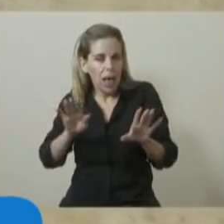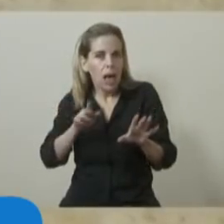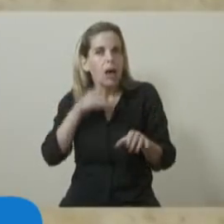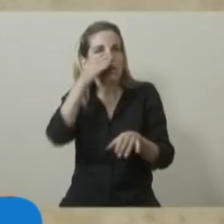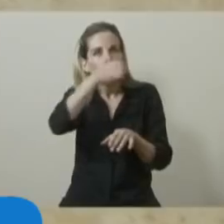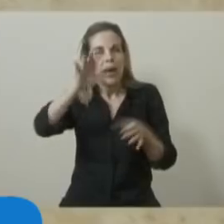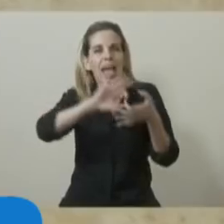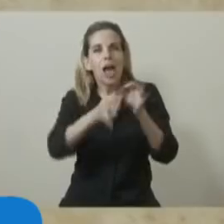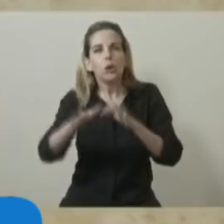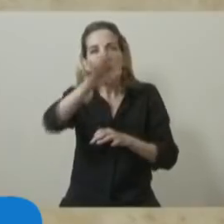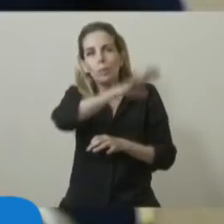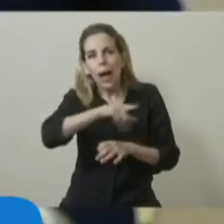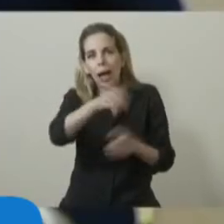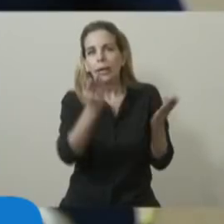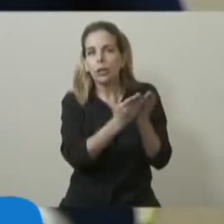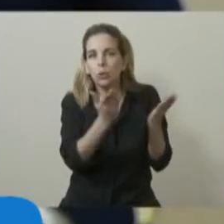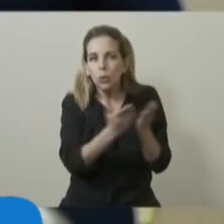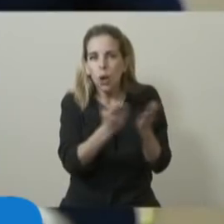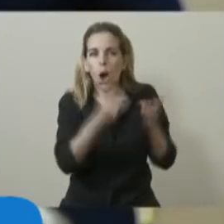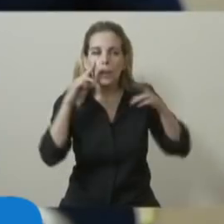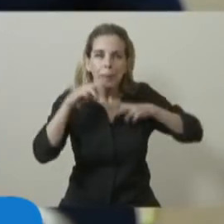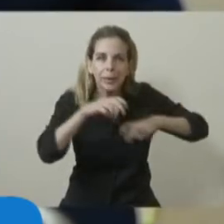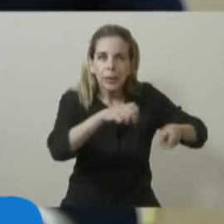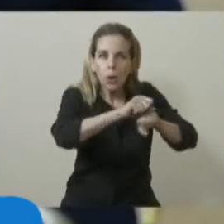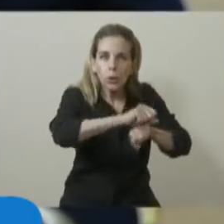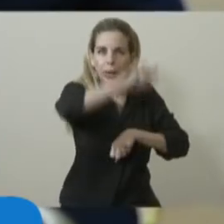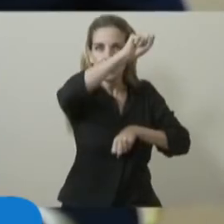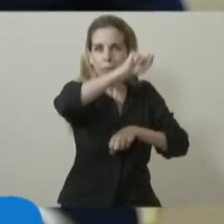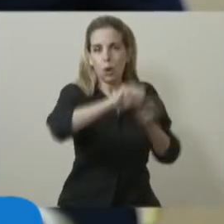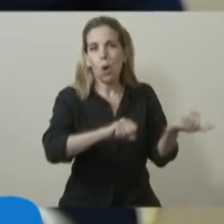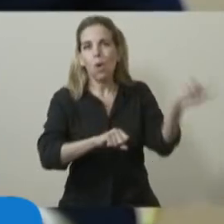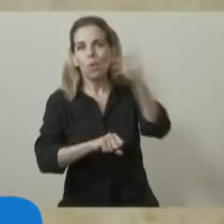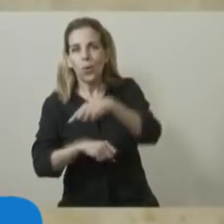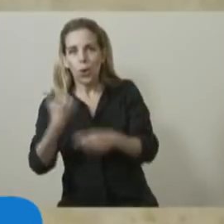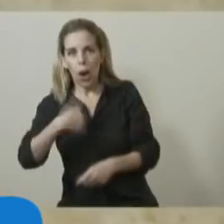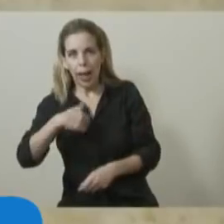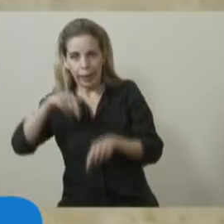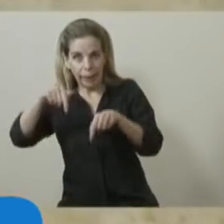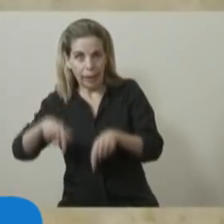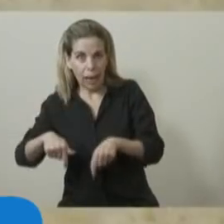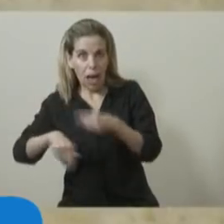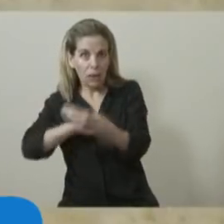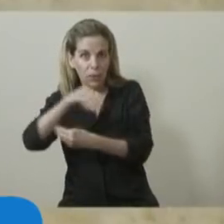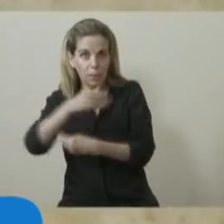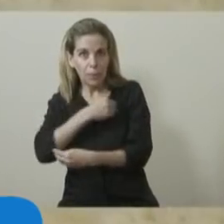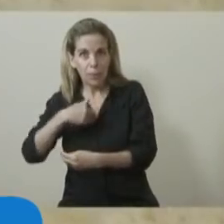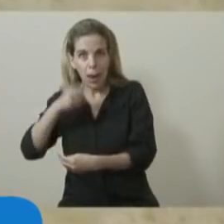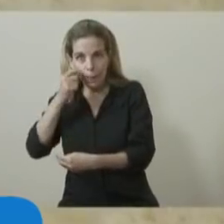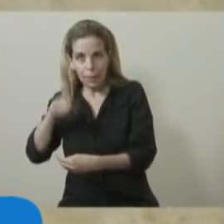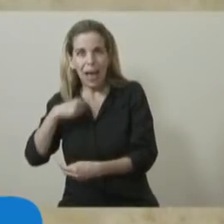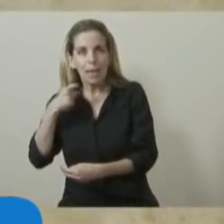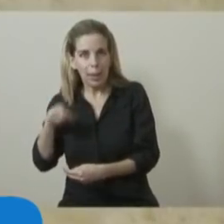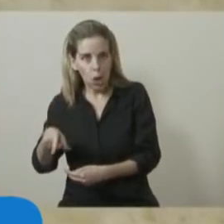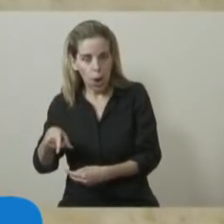en aquel entonces, volvió a la Argentina, hijo de españoles, volvió a la Argentina, que en ese momento no era